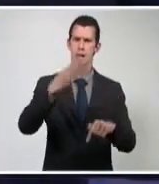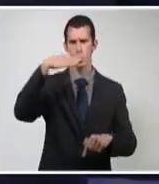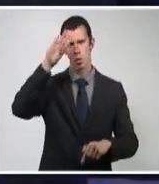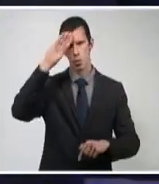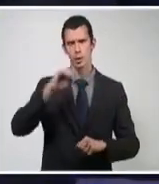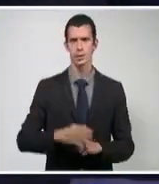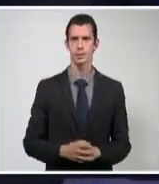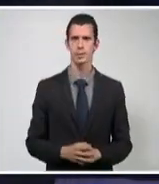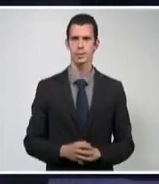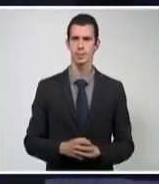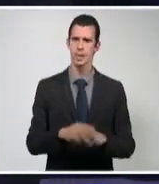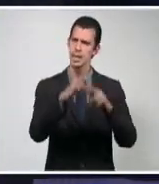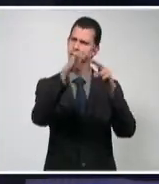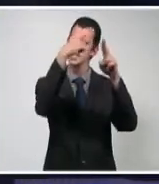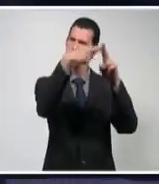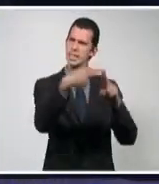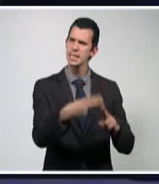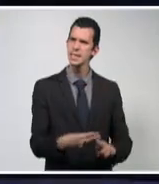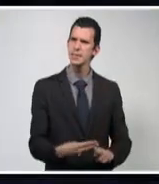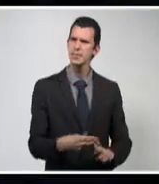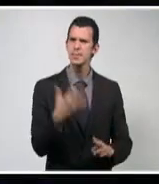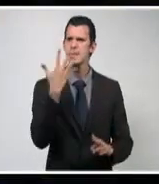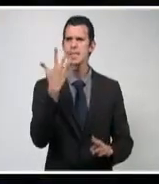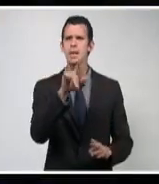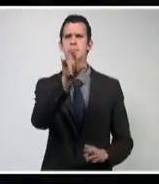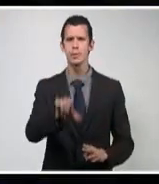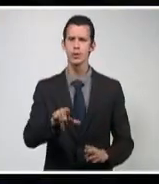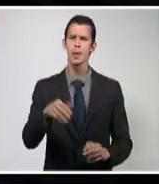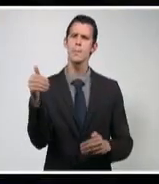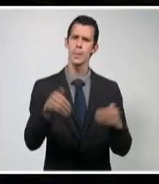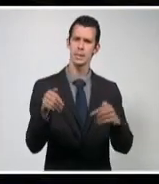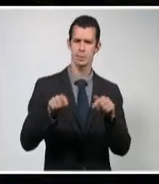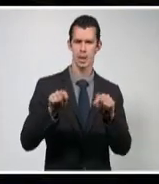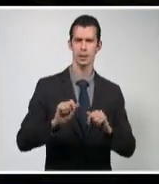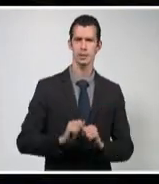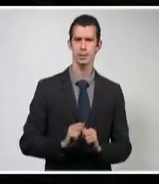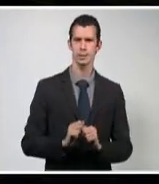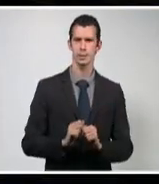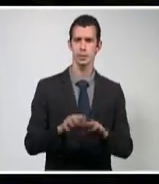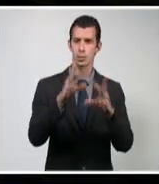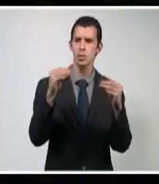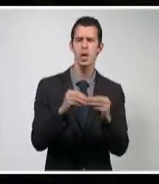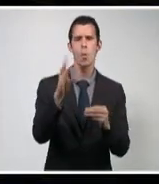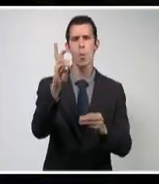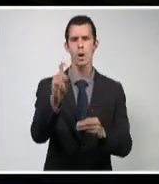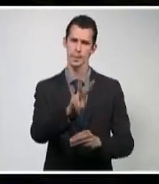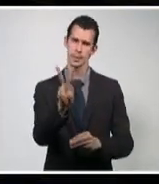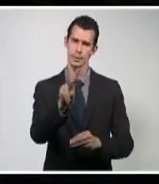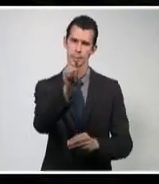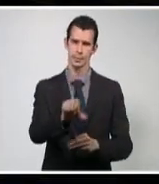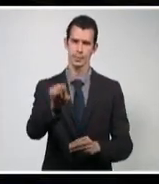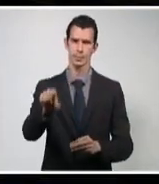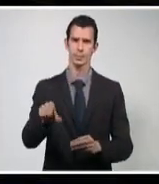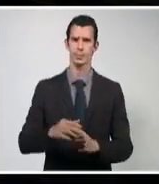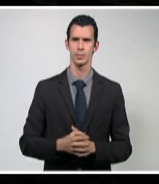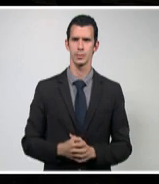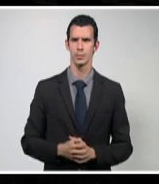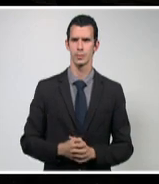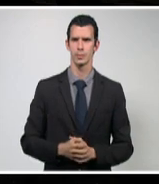Aquí está la lista. 22 personas presentes ese día. ¿Saben? Aquí están los 22, que de esos